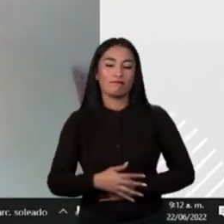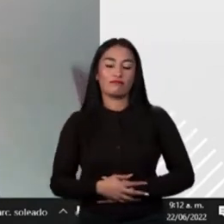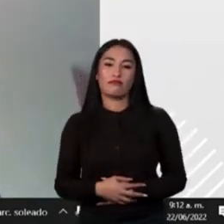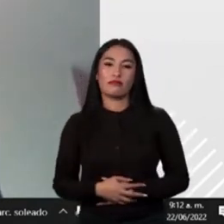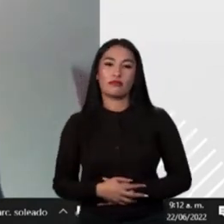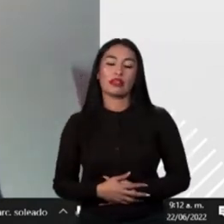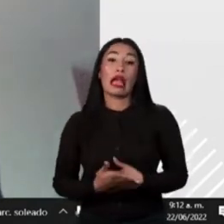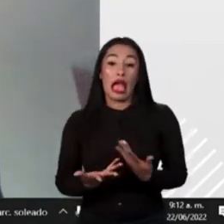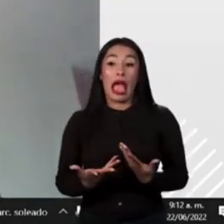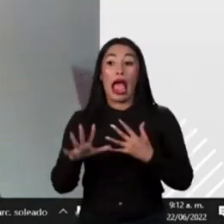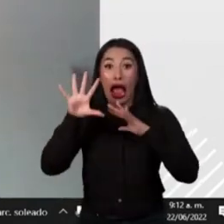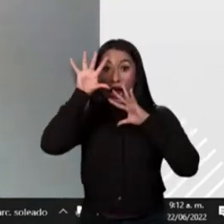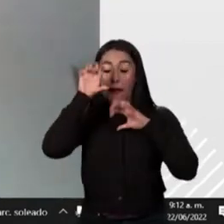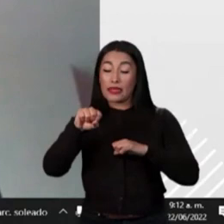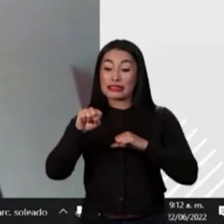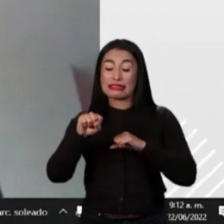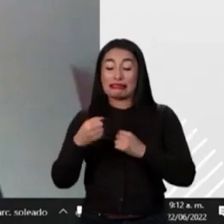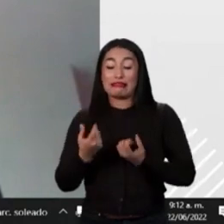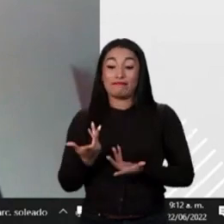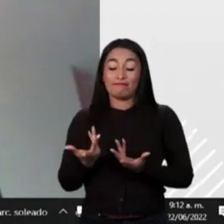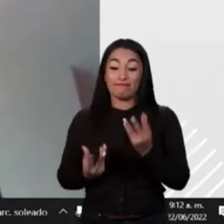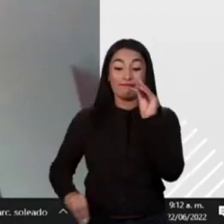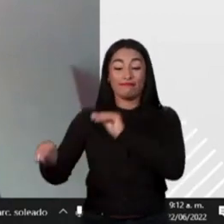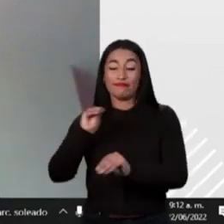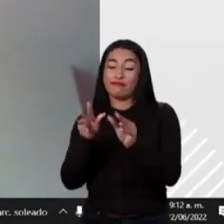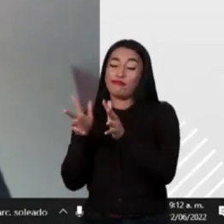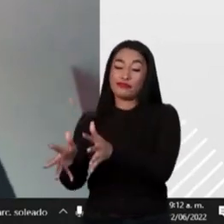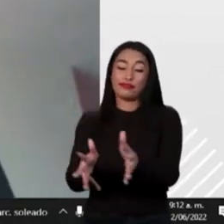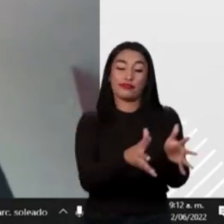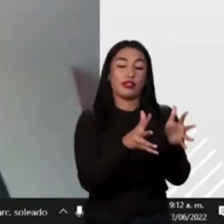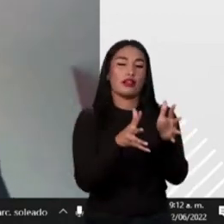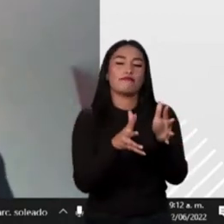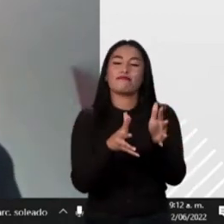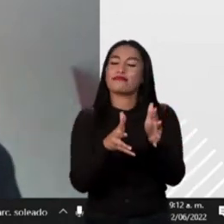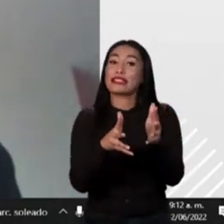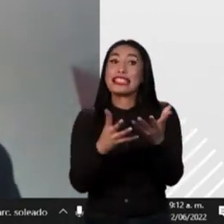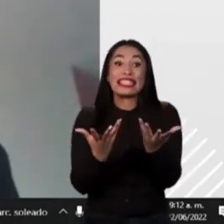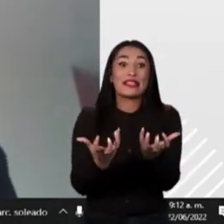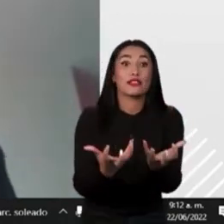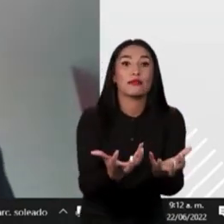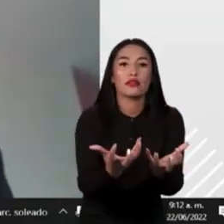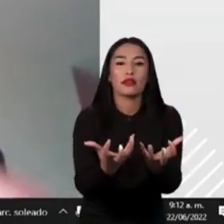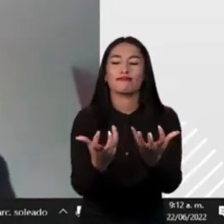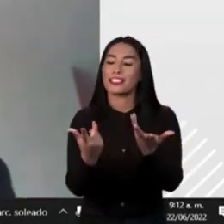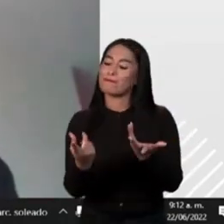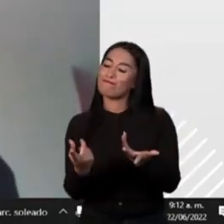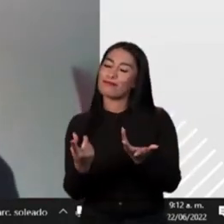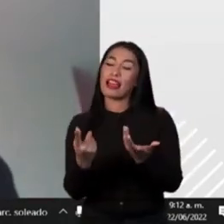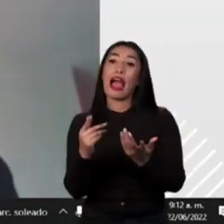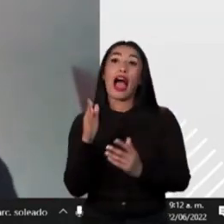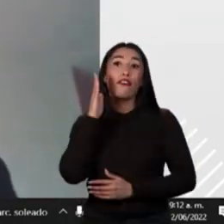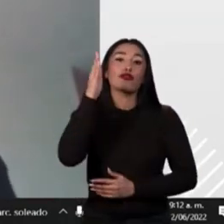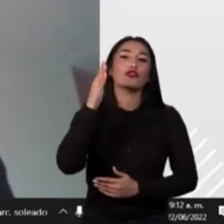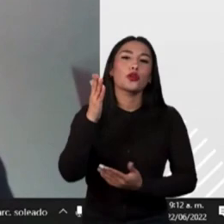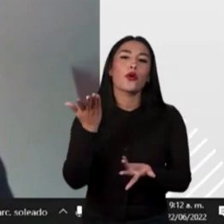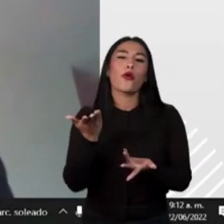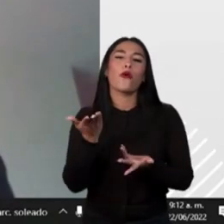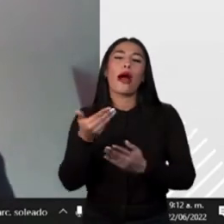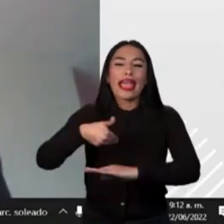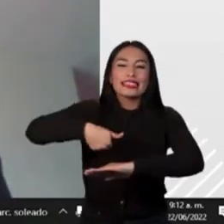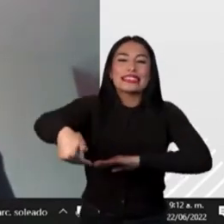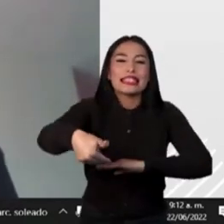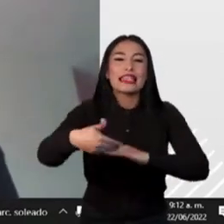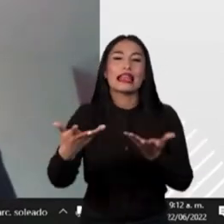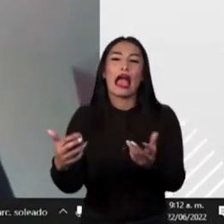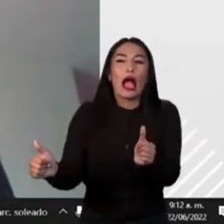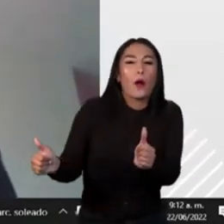queremos desarrollar en distintos momentos van a requerir distintas formas, algunas con mucho acompañamiento, otras con menos acompañamiento. Algunas